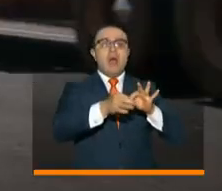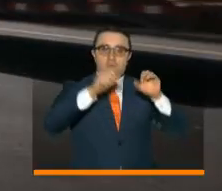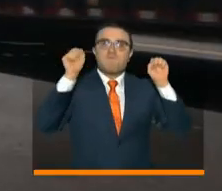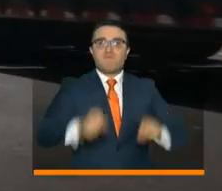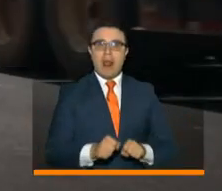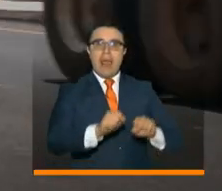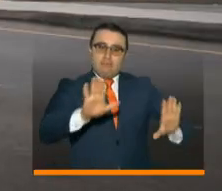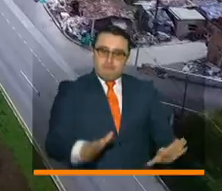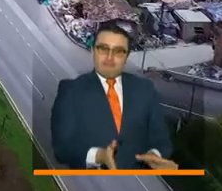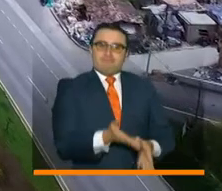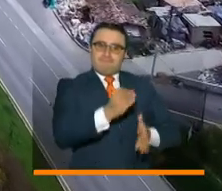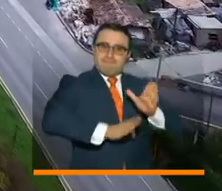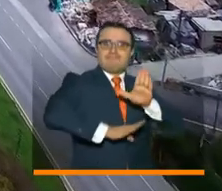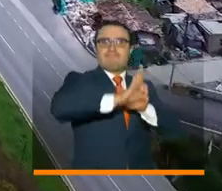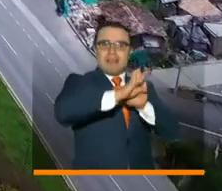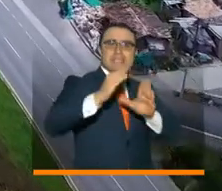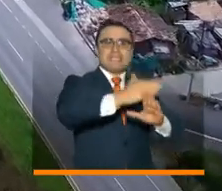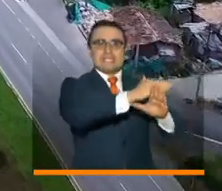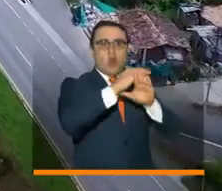segura del país.